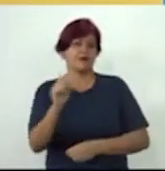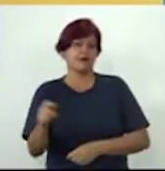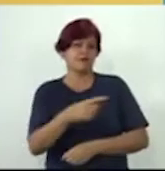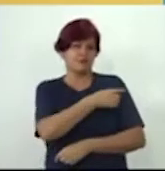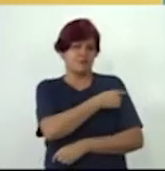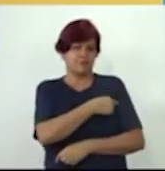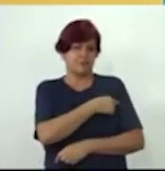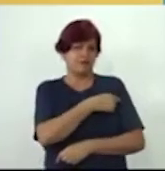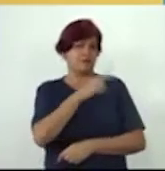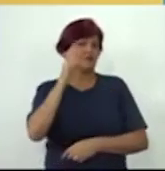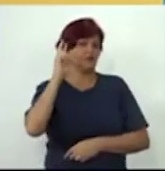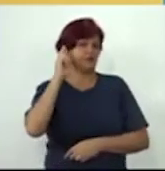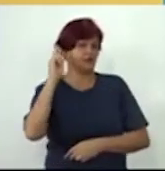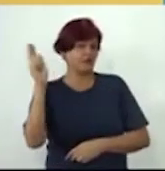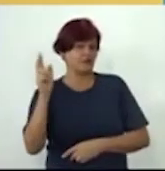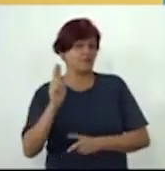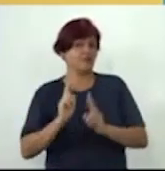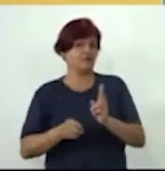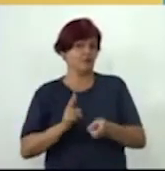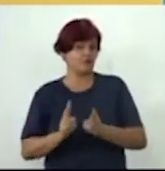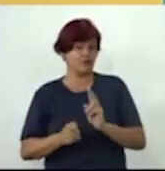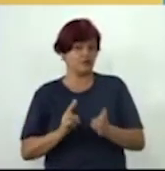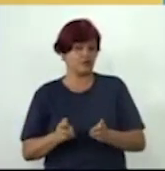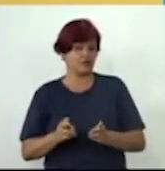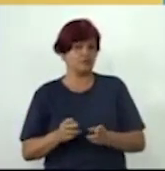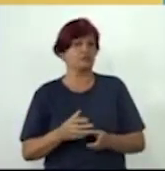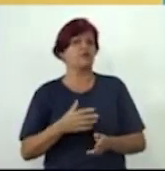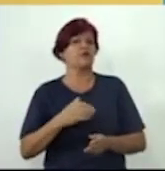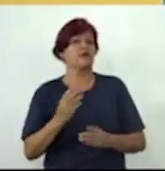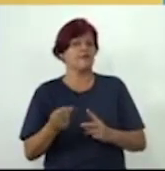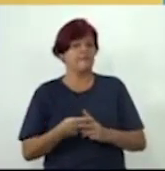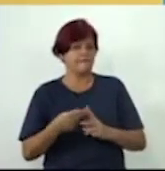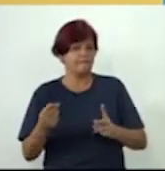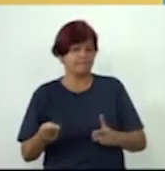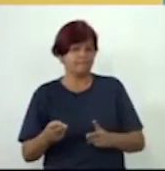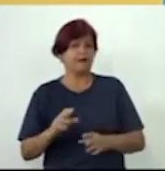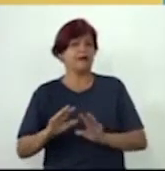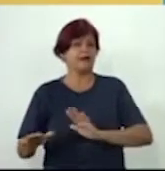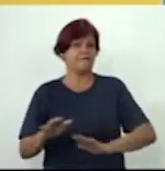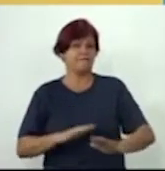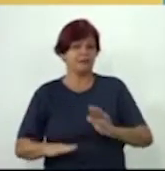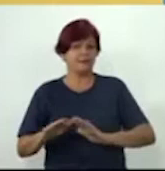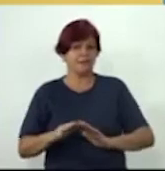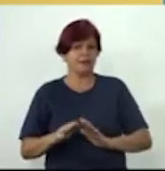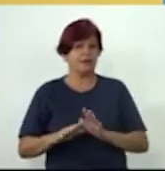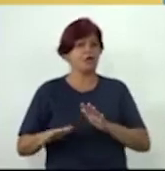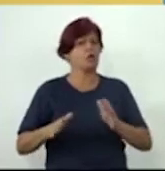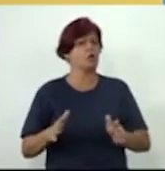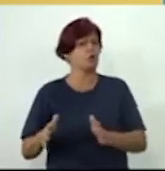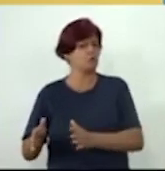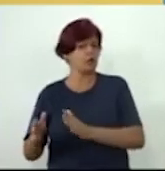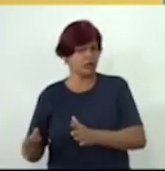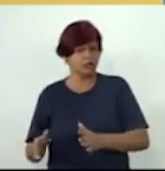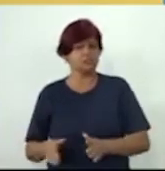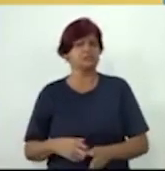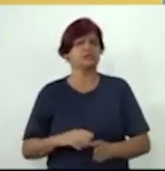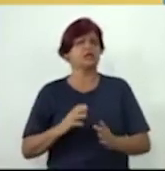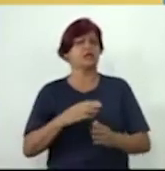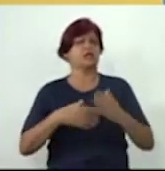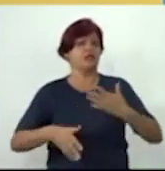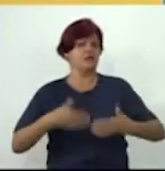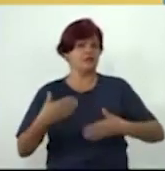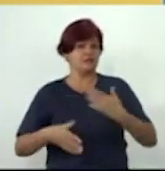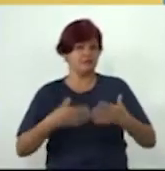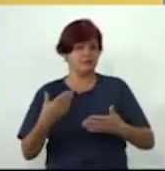Les recordamos que estas orientaciones les servirán de base para preparar, organizar y ejecutar el